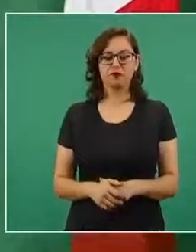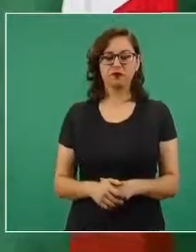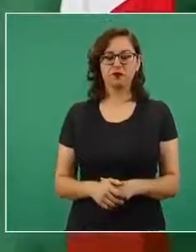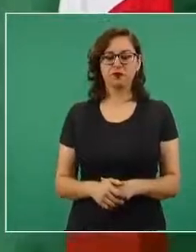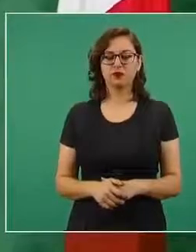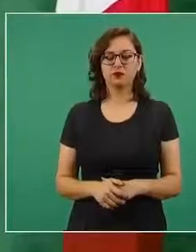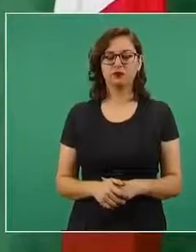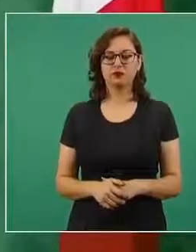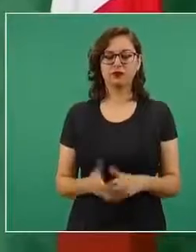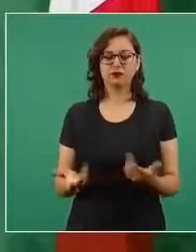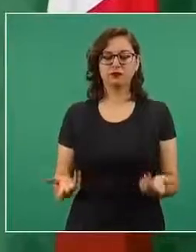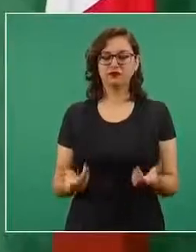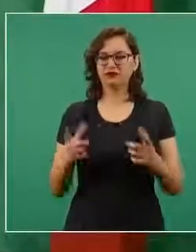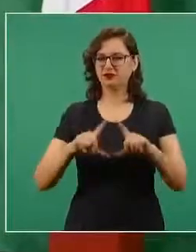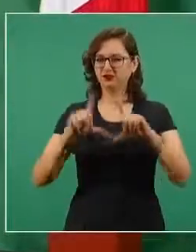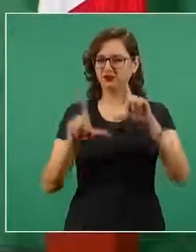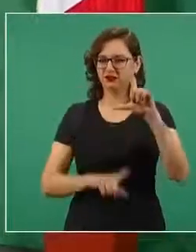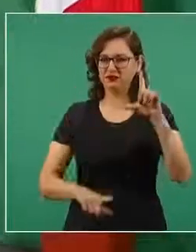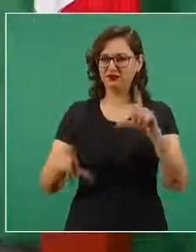nacional el fraude.